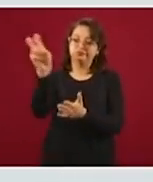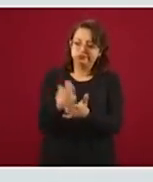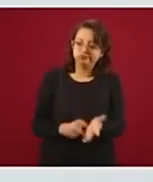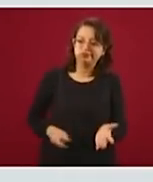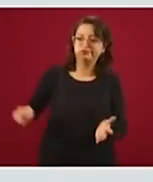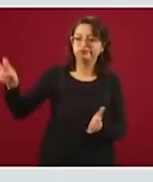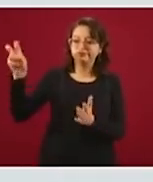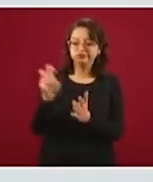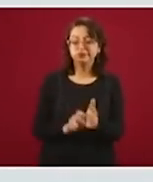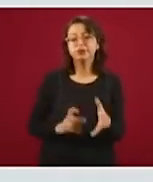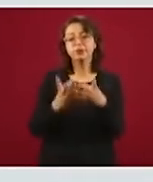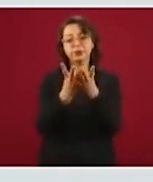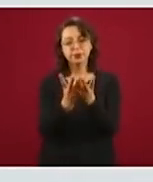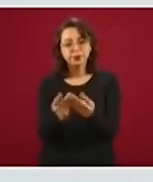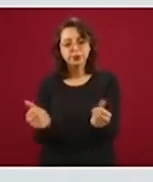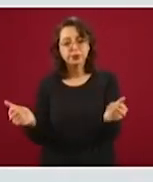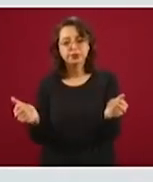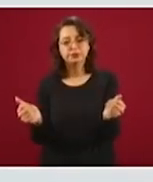resolviendo.